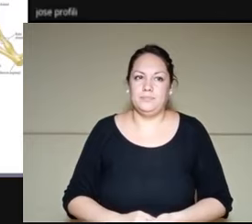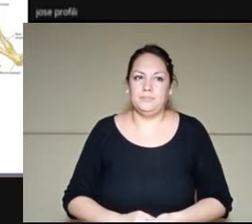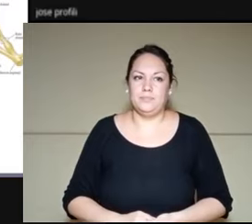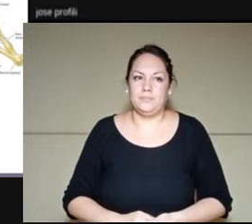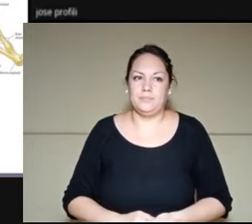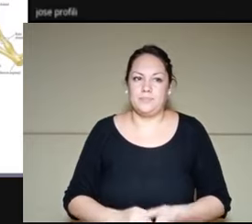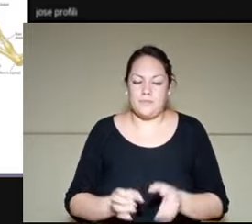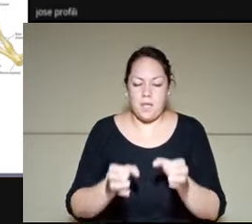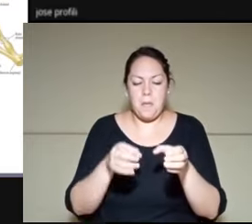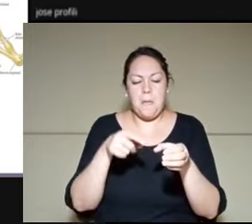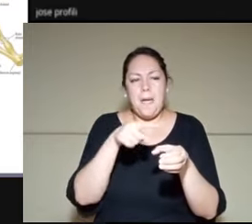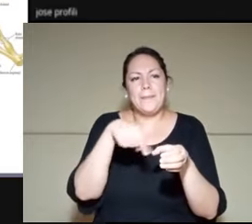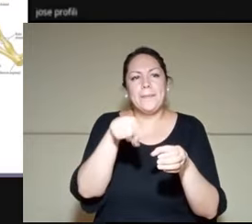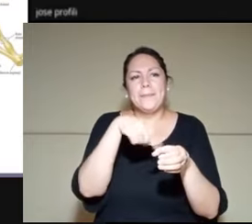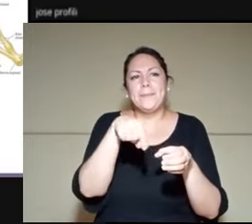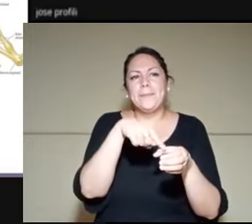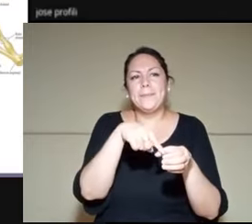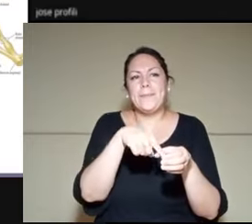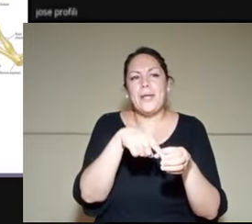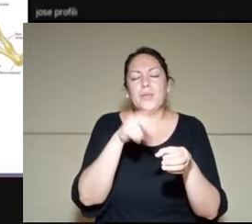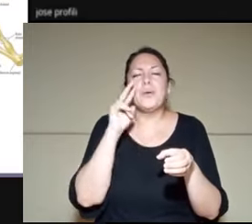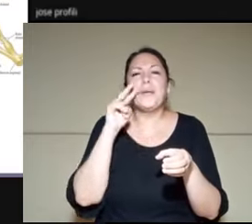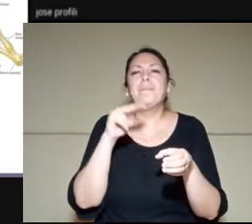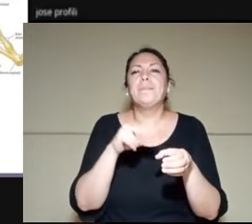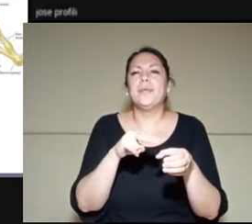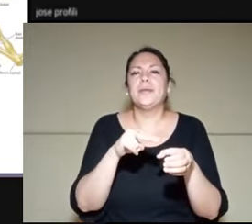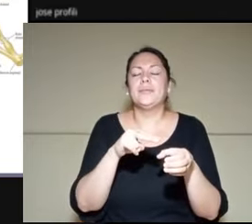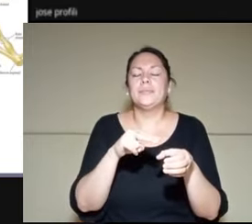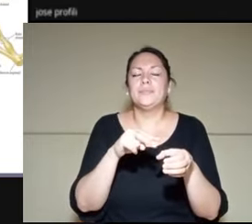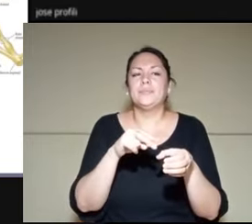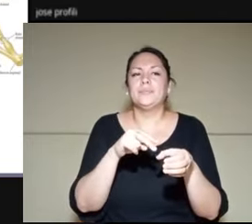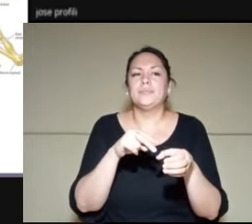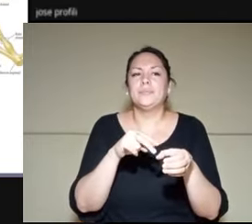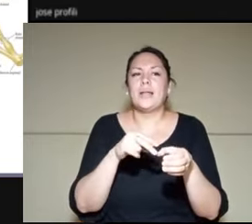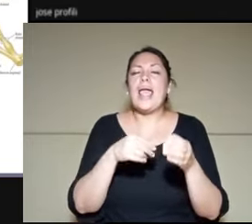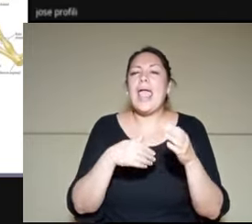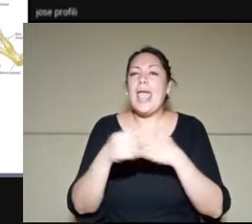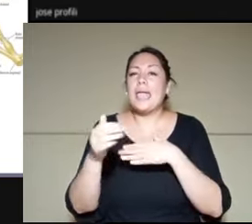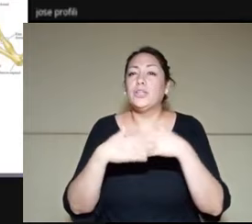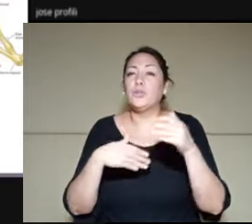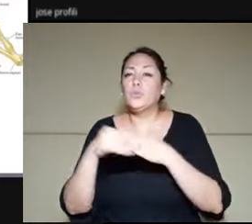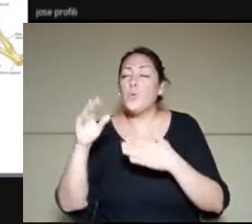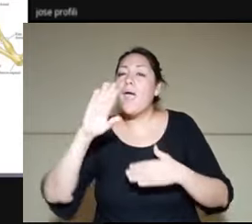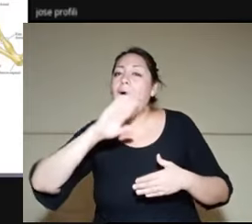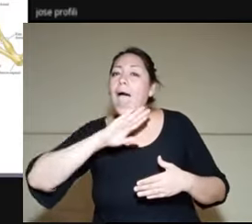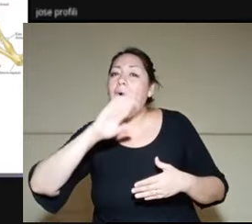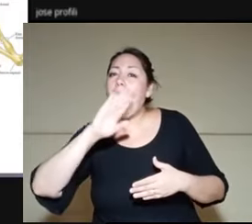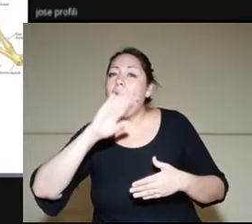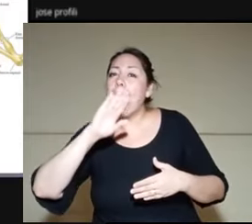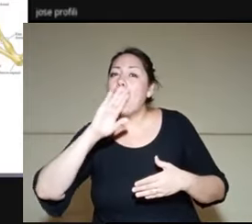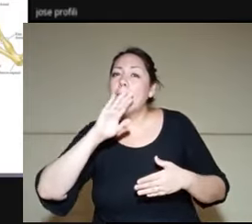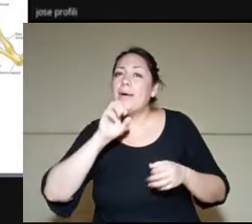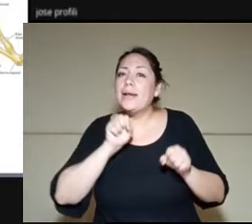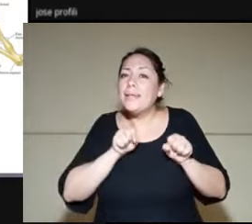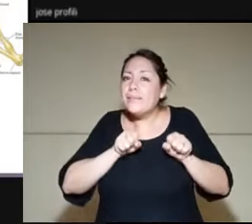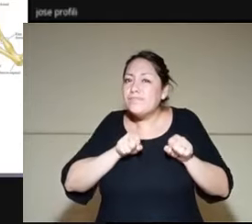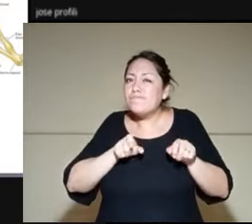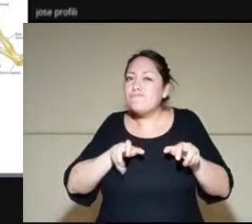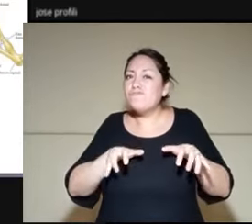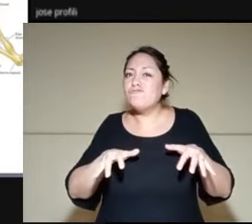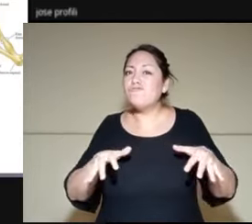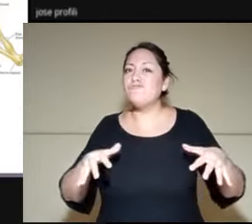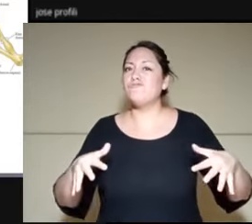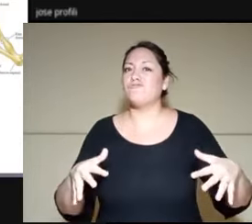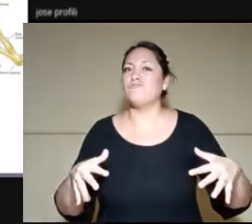Donde la médula espinal salen de la médula, fíjense, salen estas estructuras amarillas que se